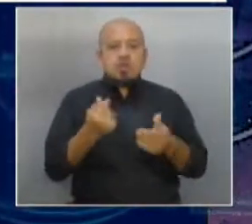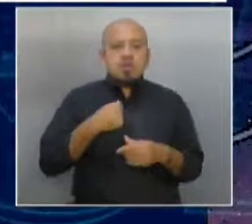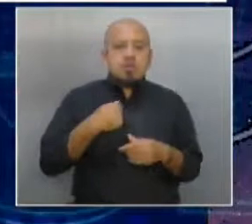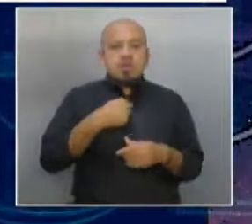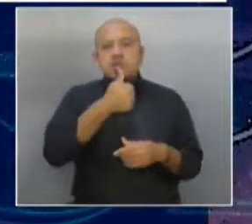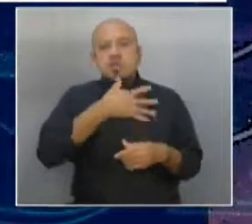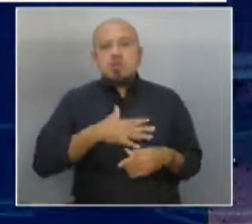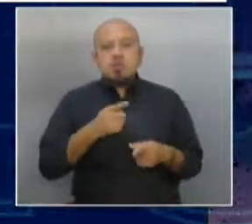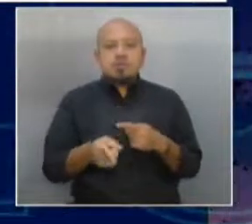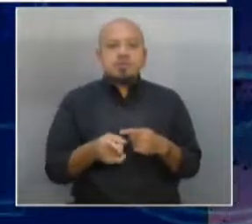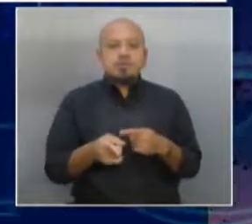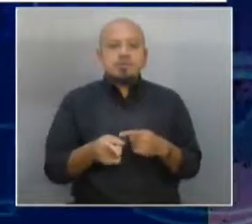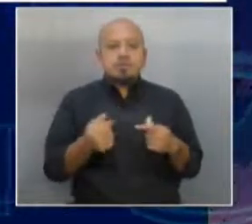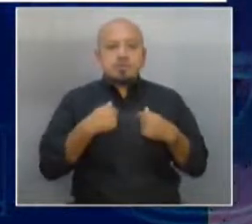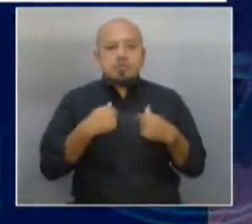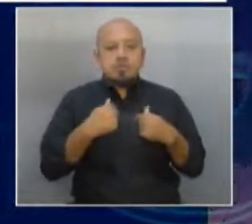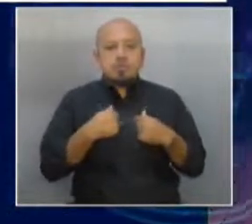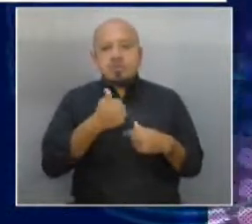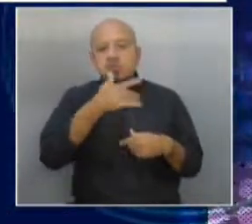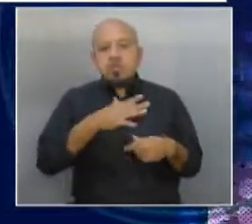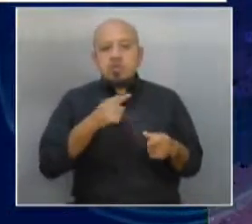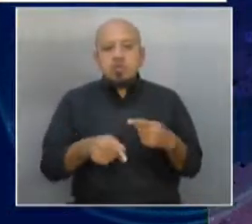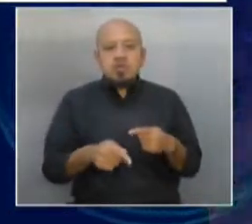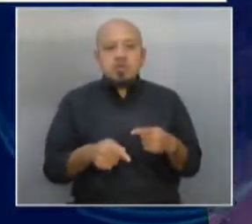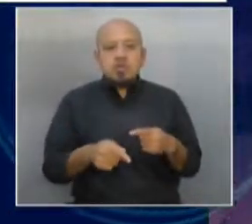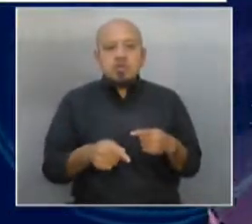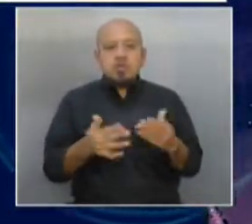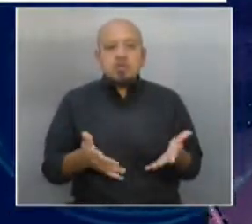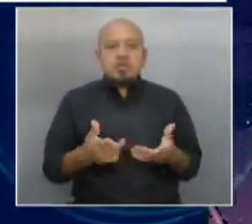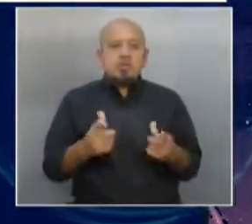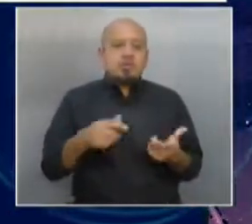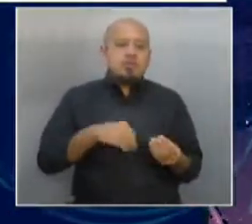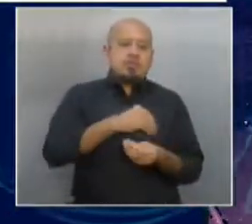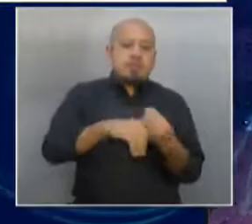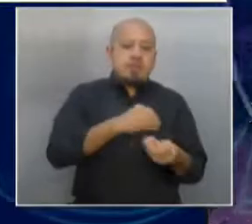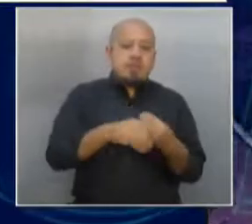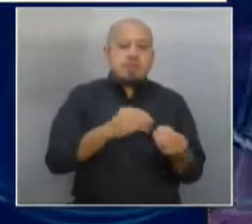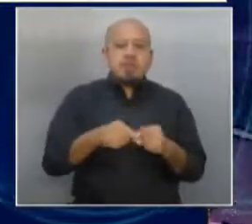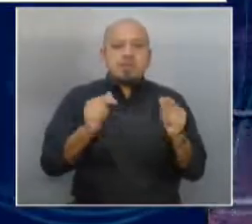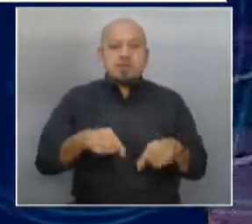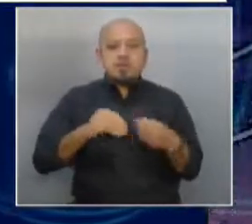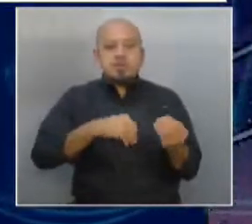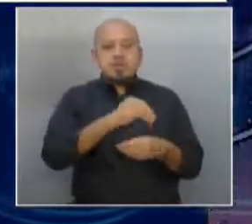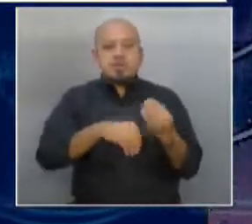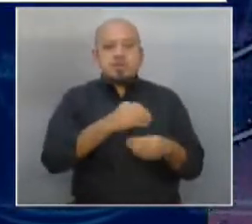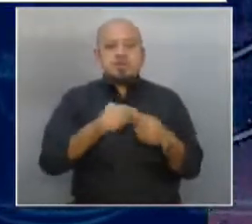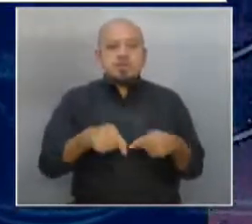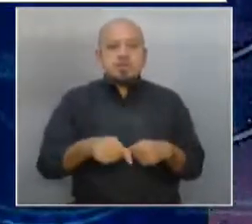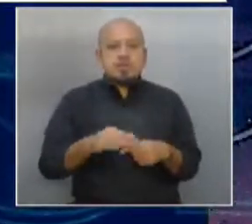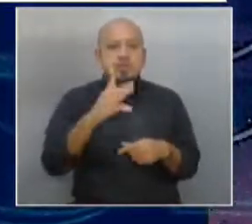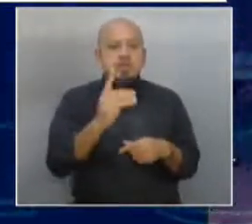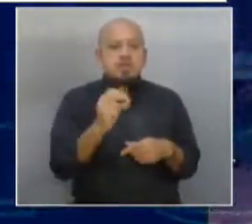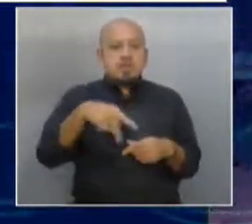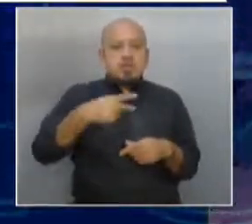historia de lo que vivimos nosotros. No tenemos familia, pero acá tenemos la familia. En la Doña Bastarda encontramos